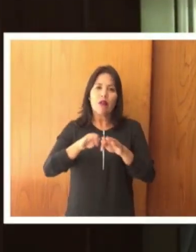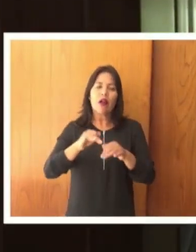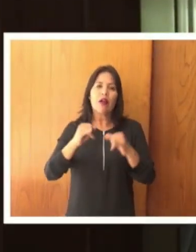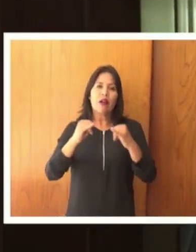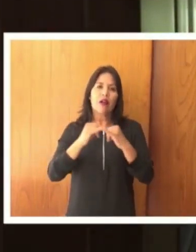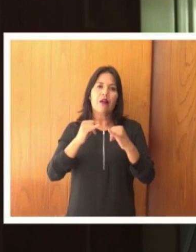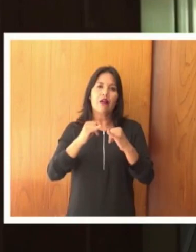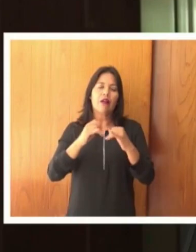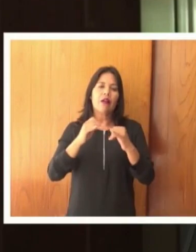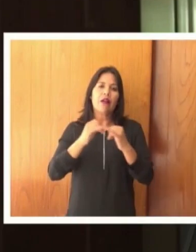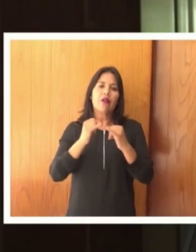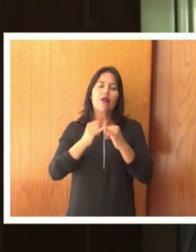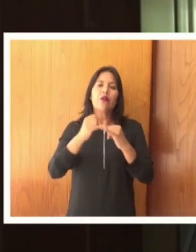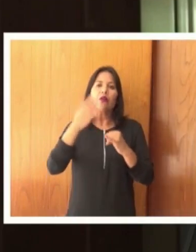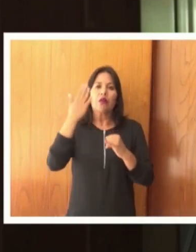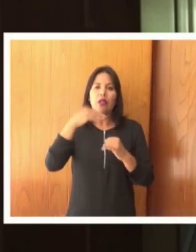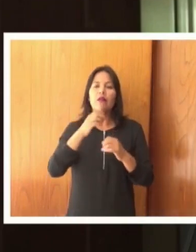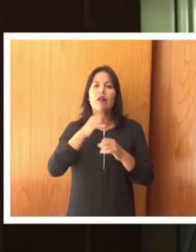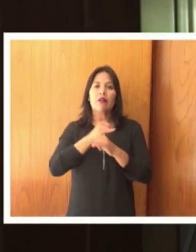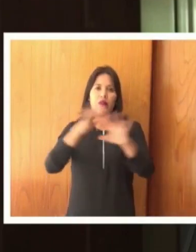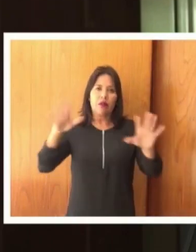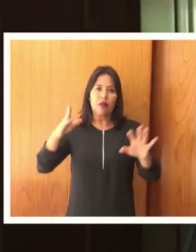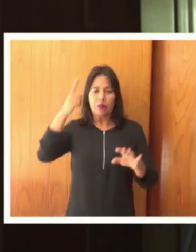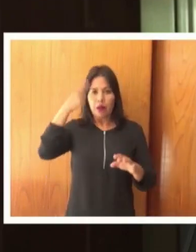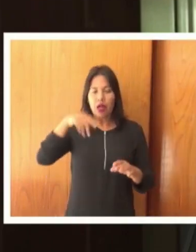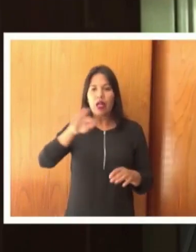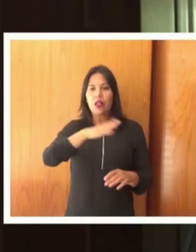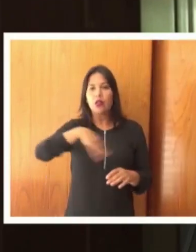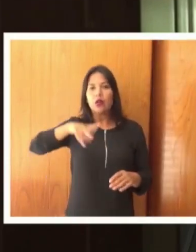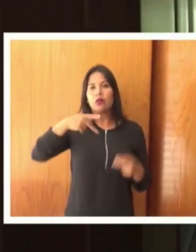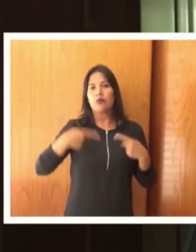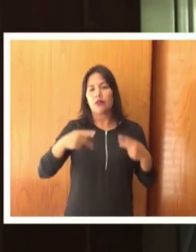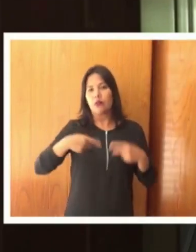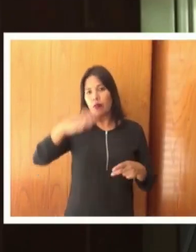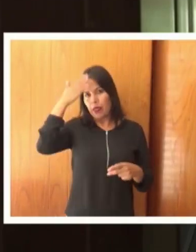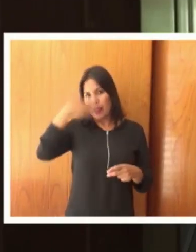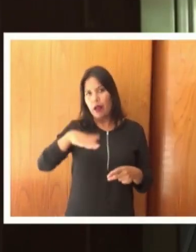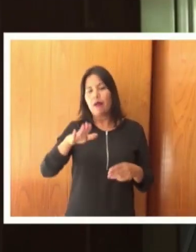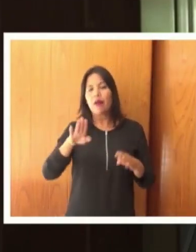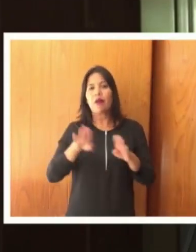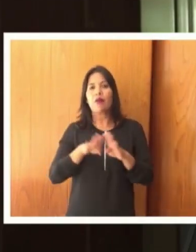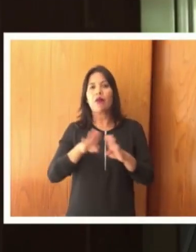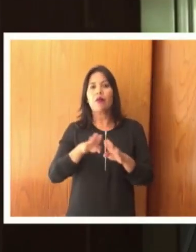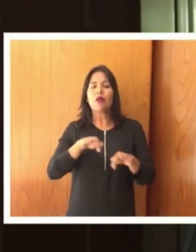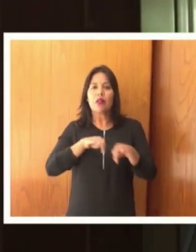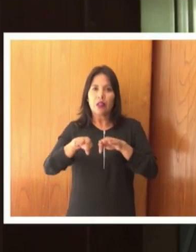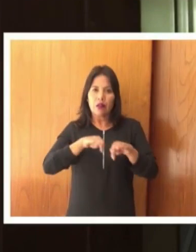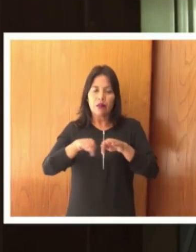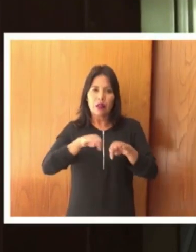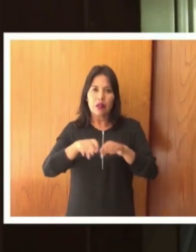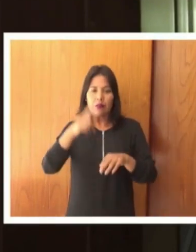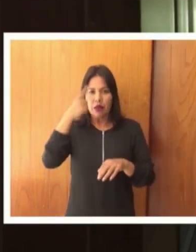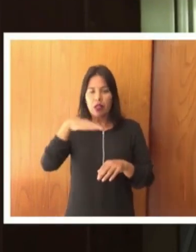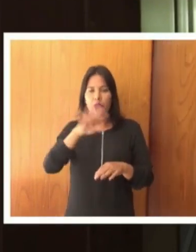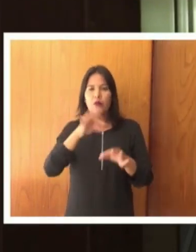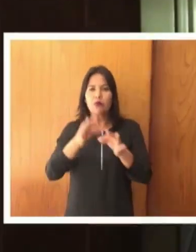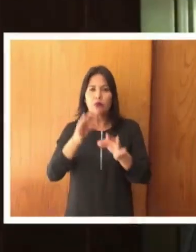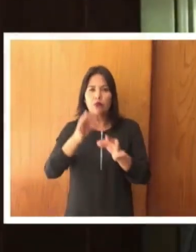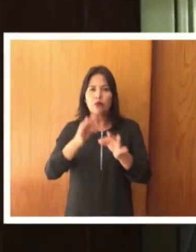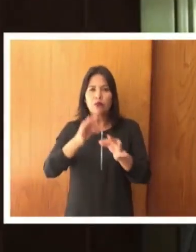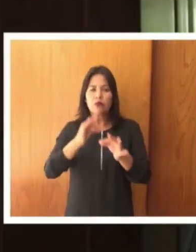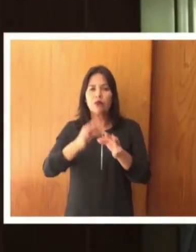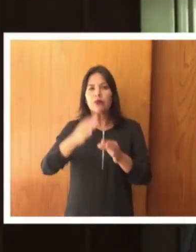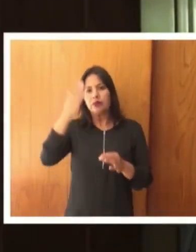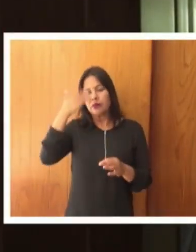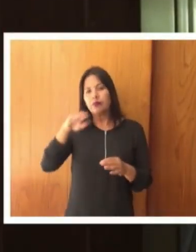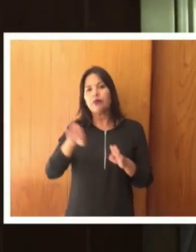atendidos, porque creemos que la ciudadanía tiene que tener la información puntual para poder tener un criterio de lo que tenemos